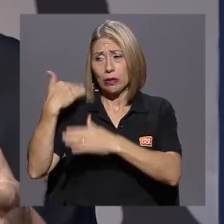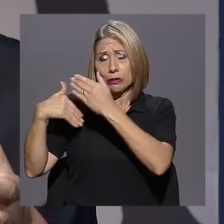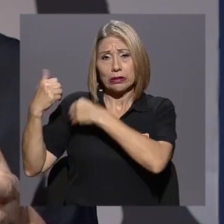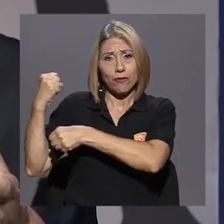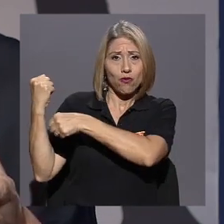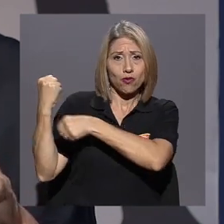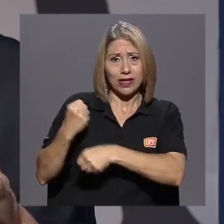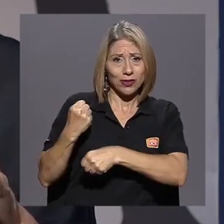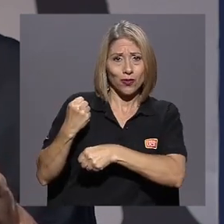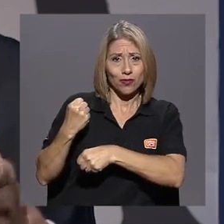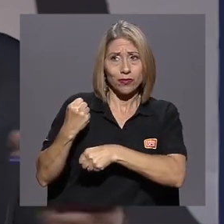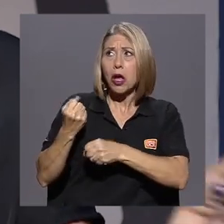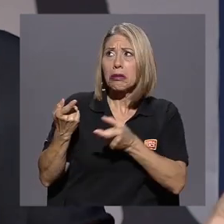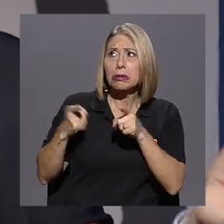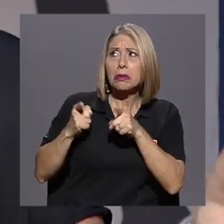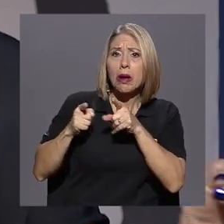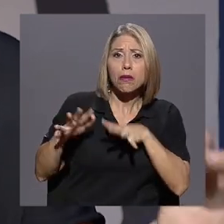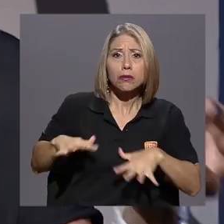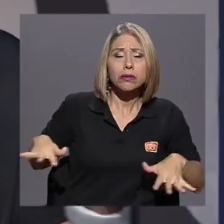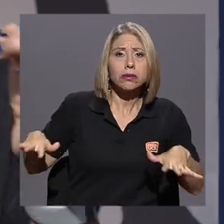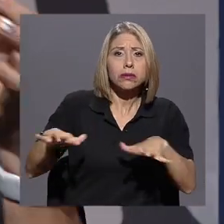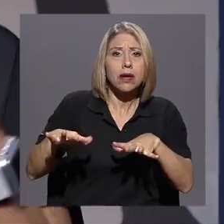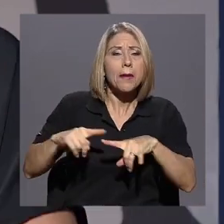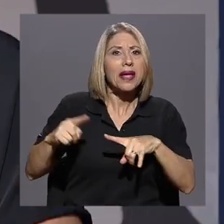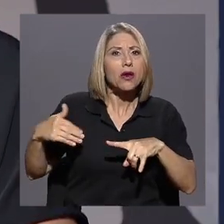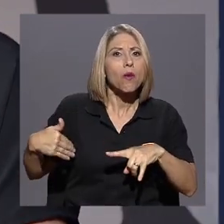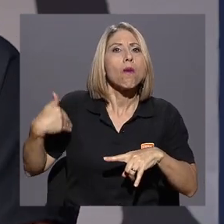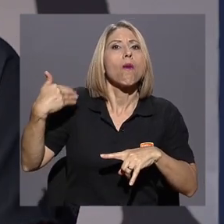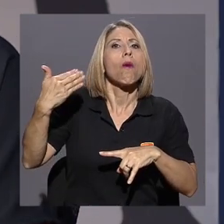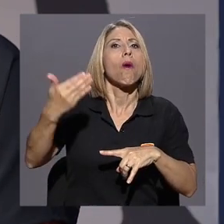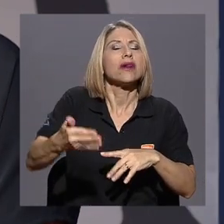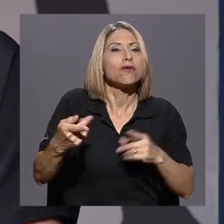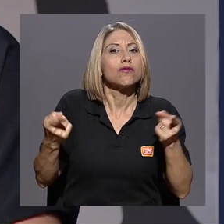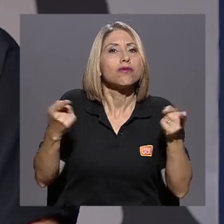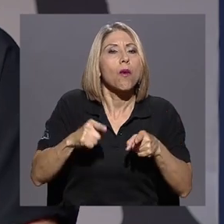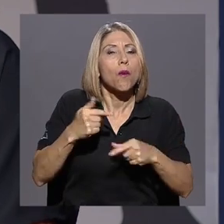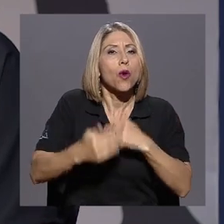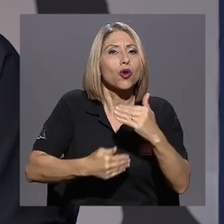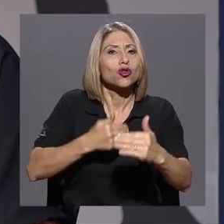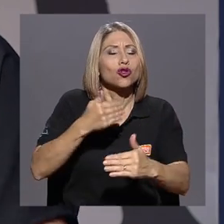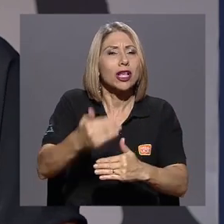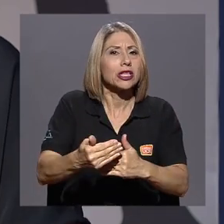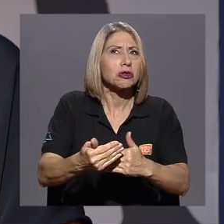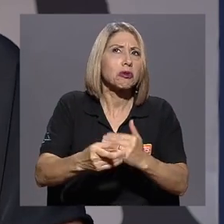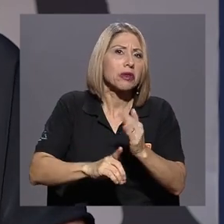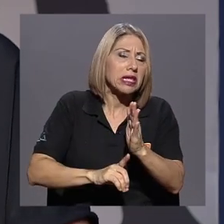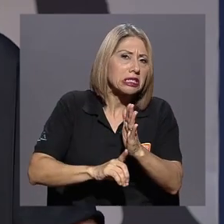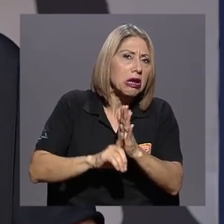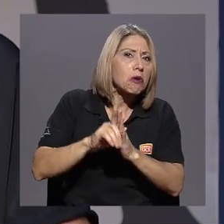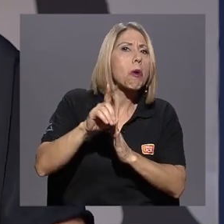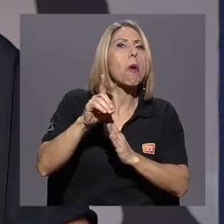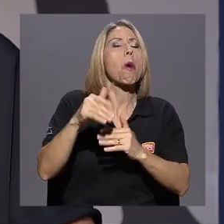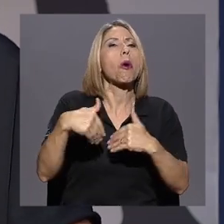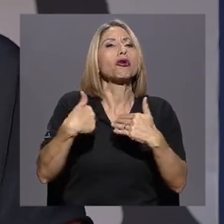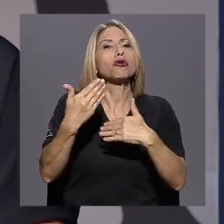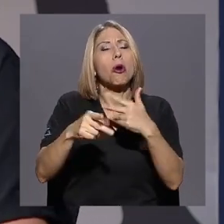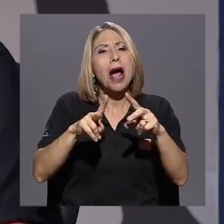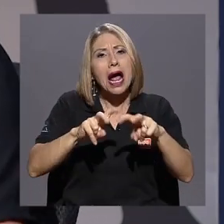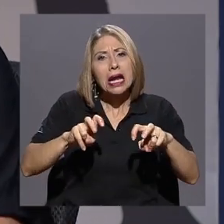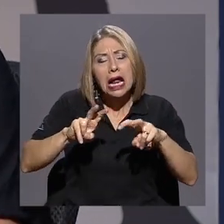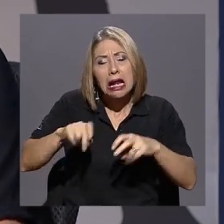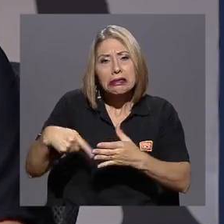ese contexto inmediato, pero posterior vino lo que fue el proceso de desarrollo, análisis y